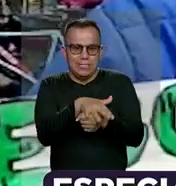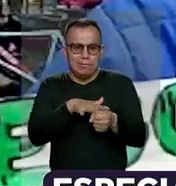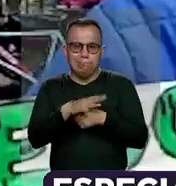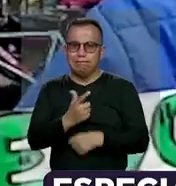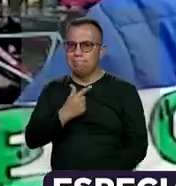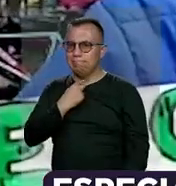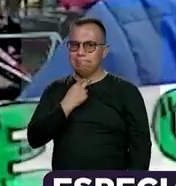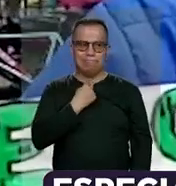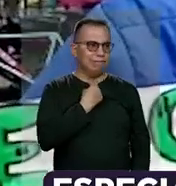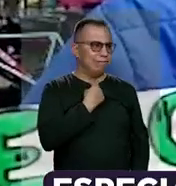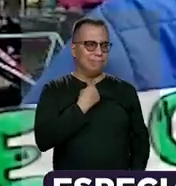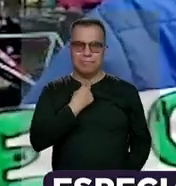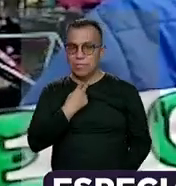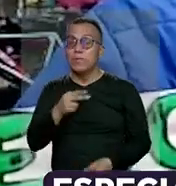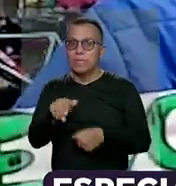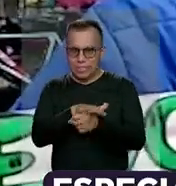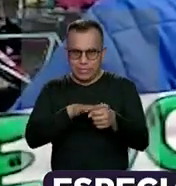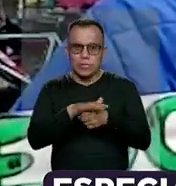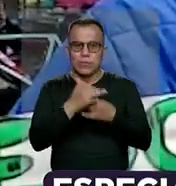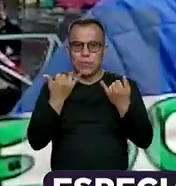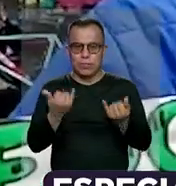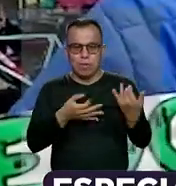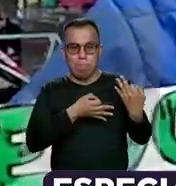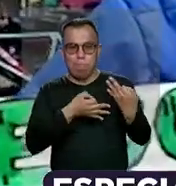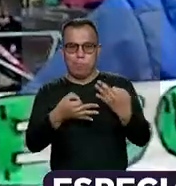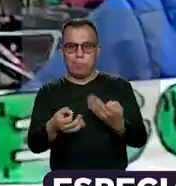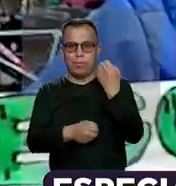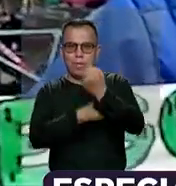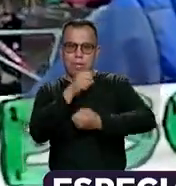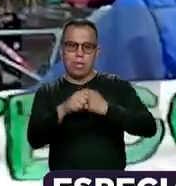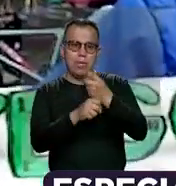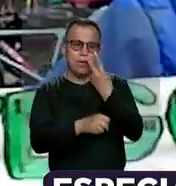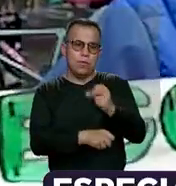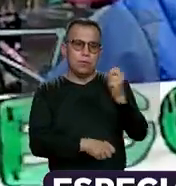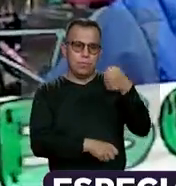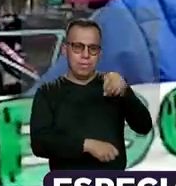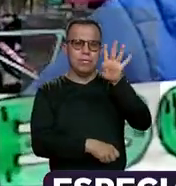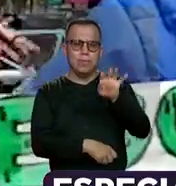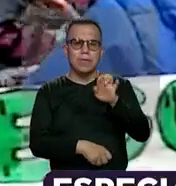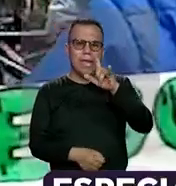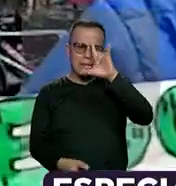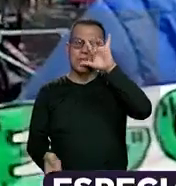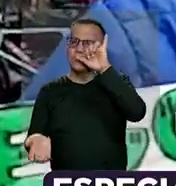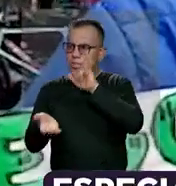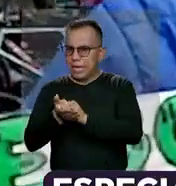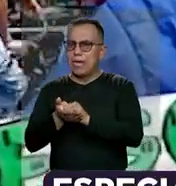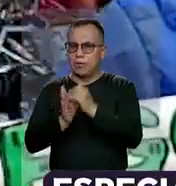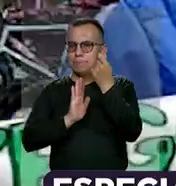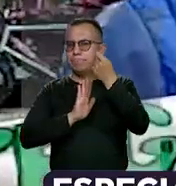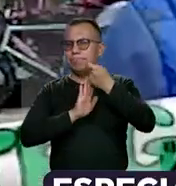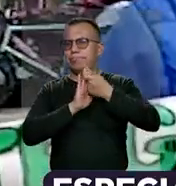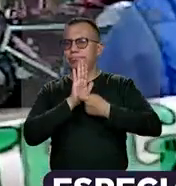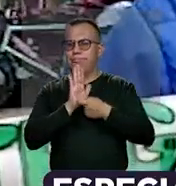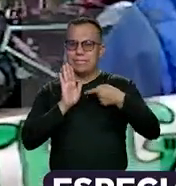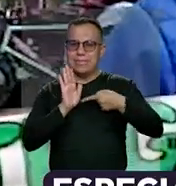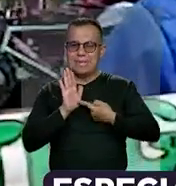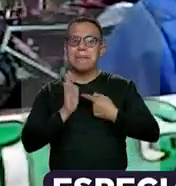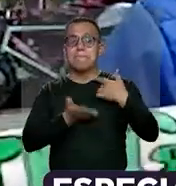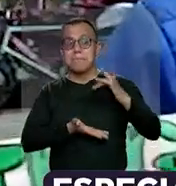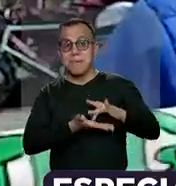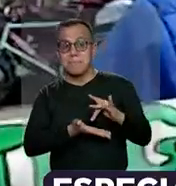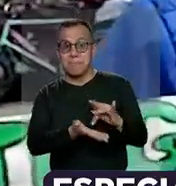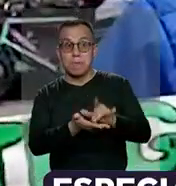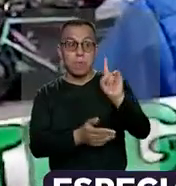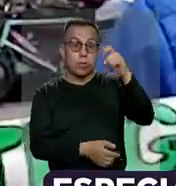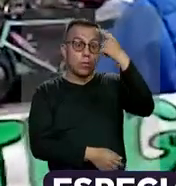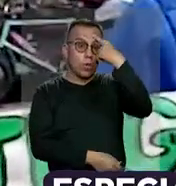que agudizó la crisis que está aplazada desde el 2019. Entonces creo que esas son una de las latencias que están pendientes, porque el